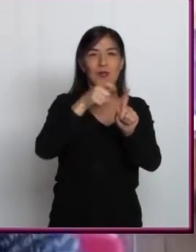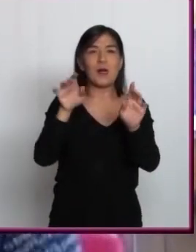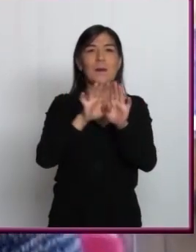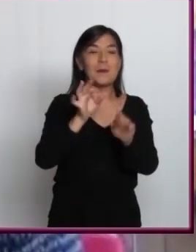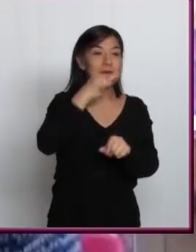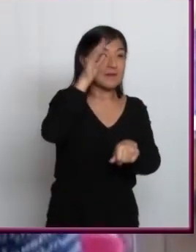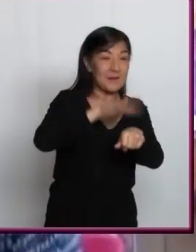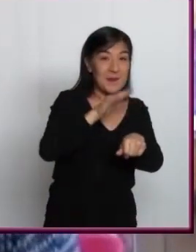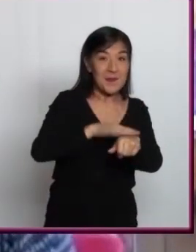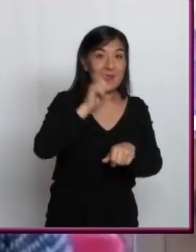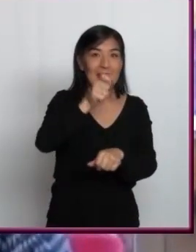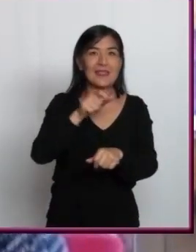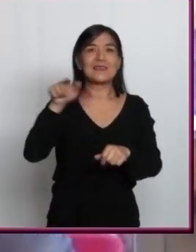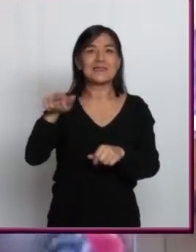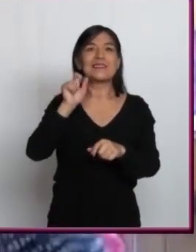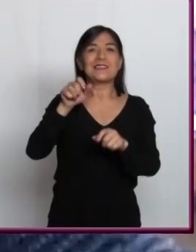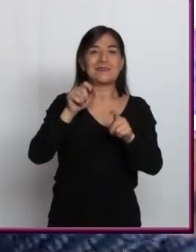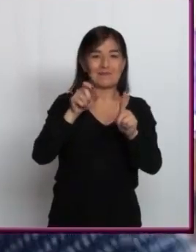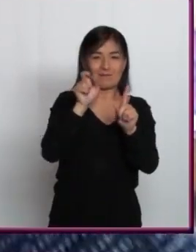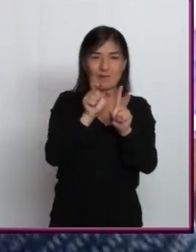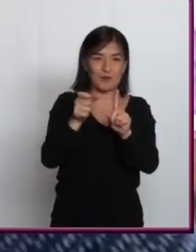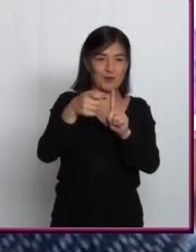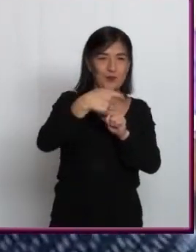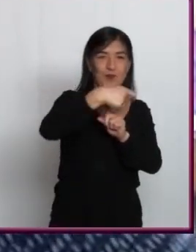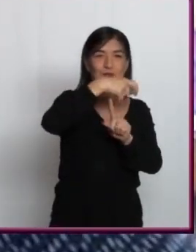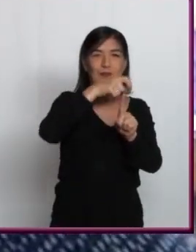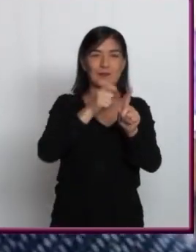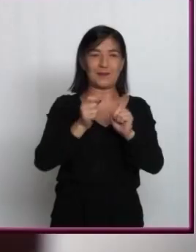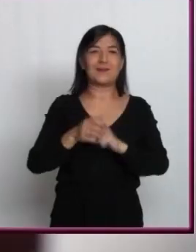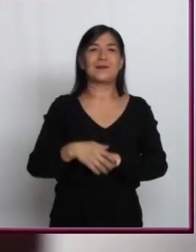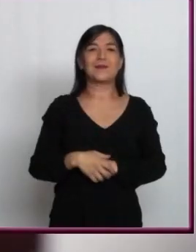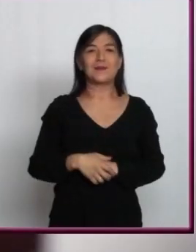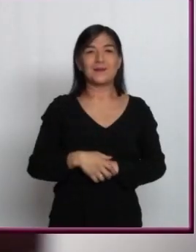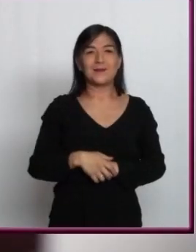de cómo es el planeta de una mejor forma porque tenemos esta restricción.